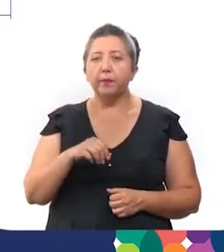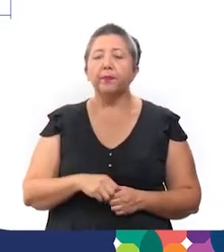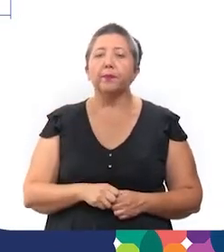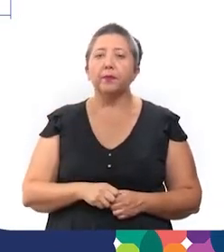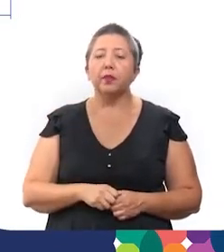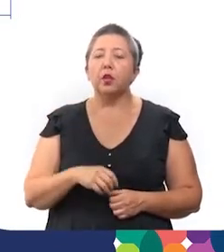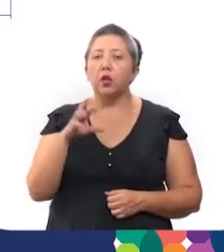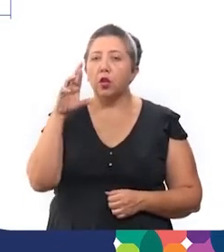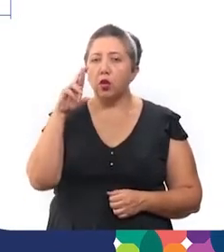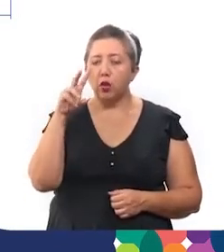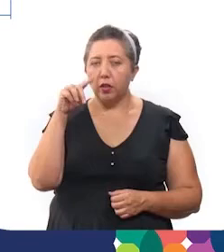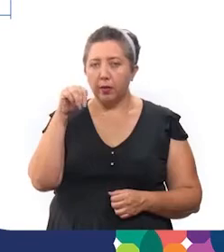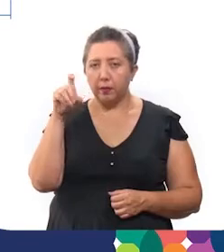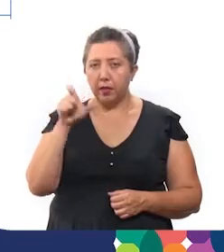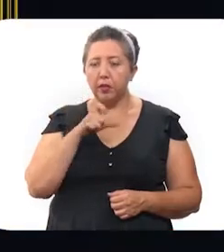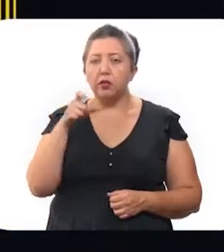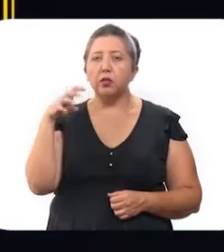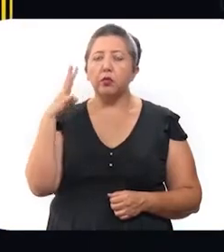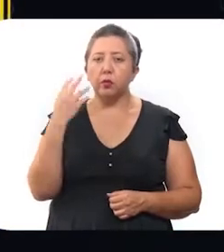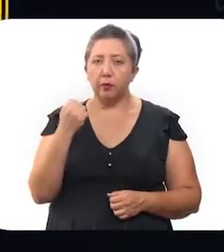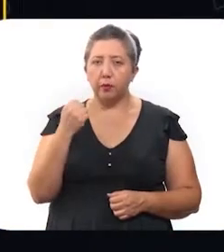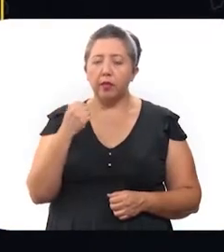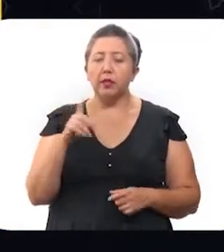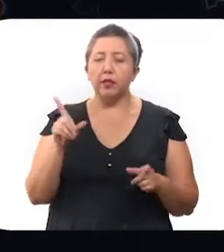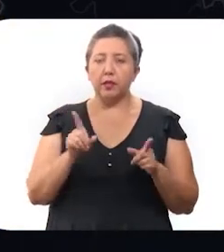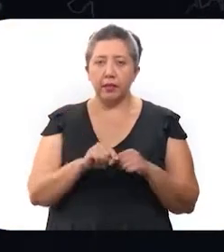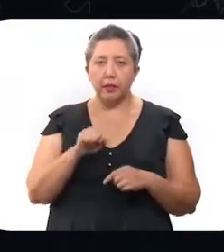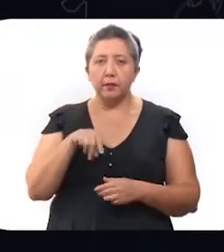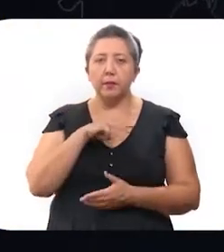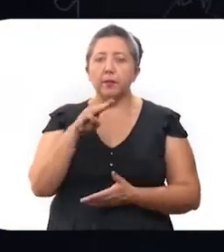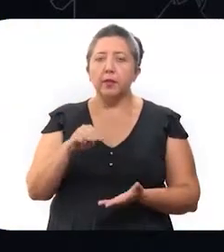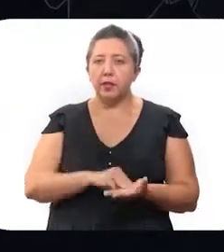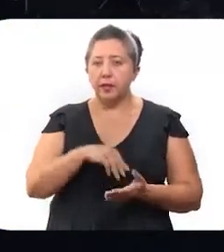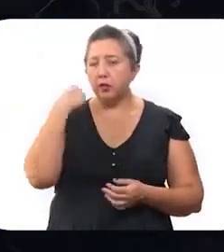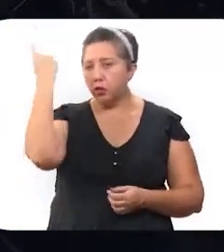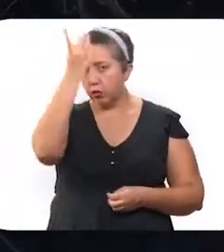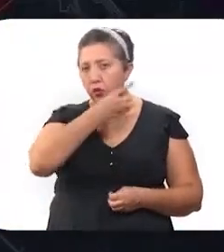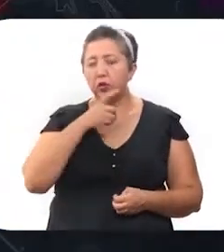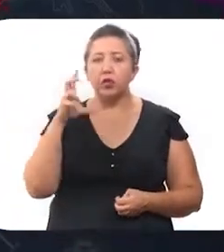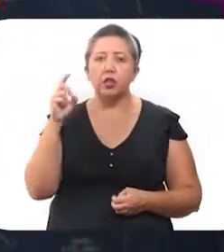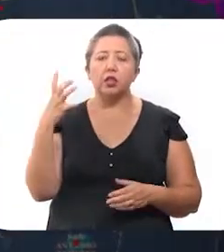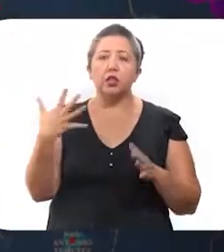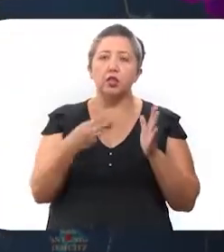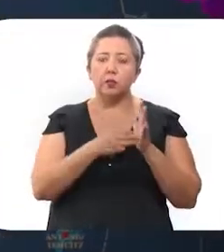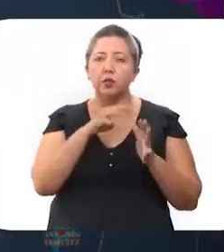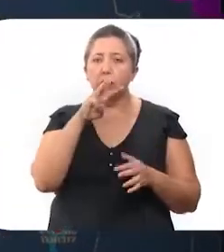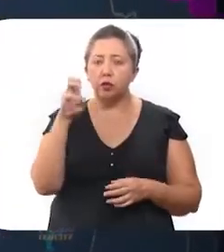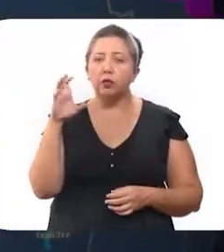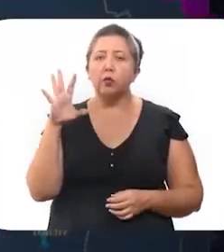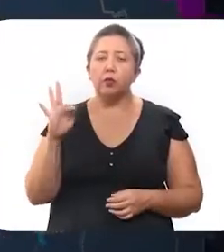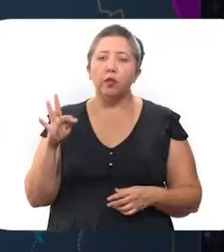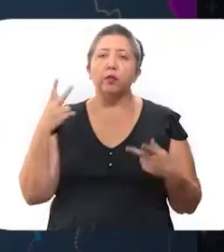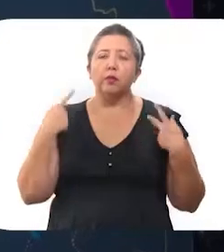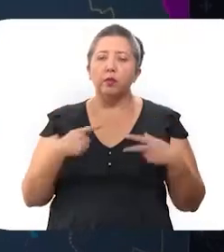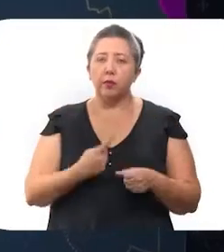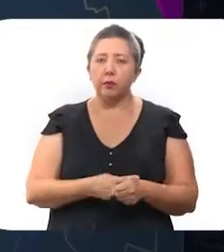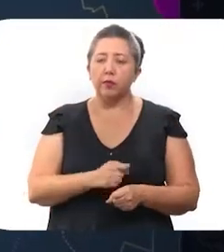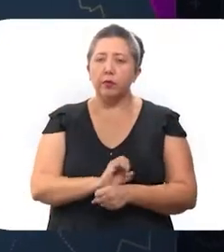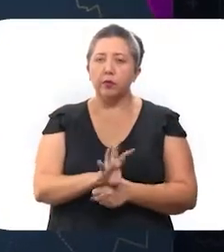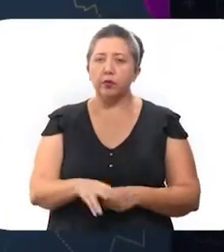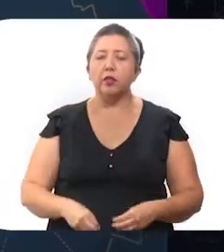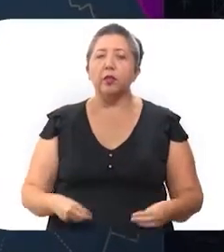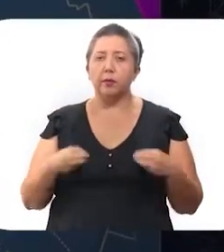10, Cordemex con 9. Específicamente en Mérida se han diagnosticado a 35.340 personas contagiadas